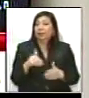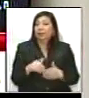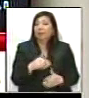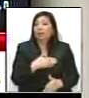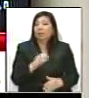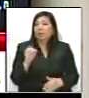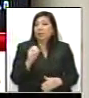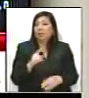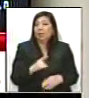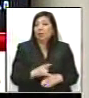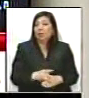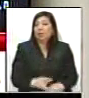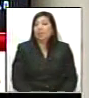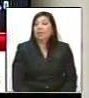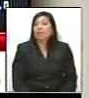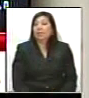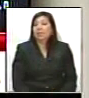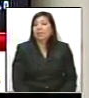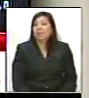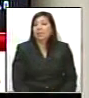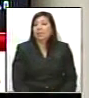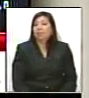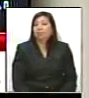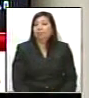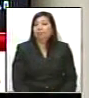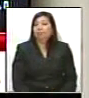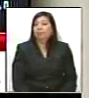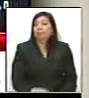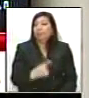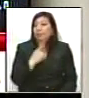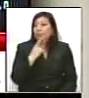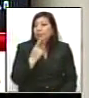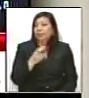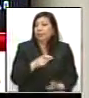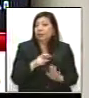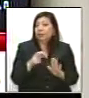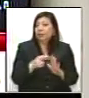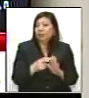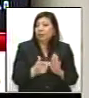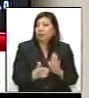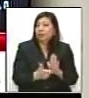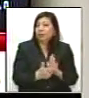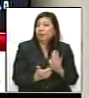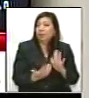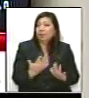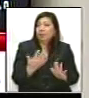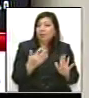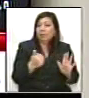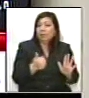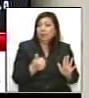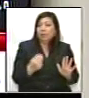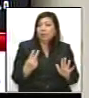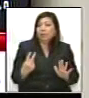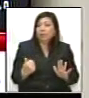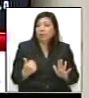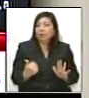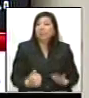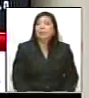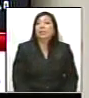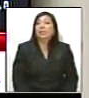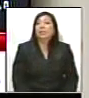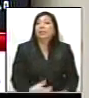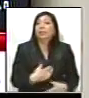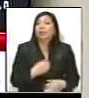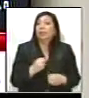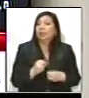favor 0 en contra y es referida al proyecto de ley 15 76 que propone declarar de interés nacional